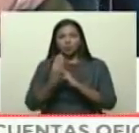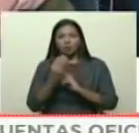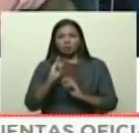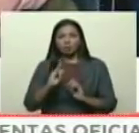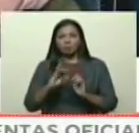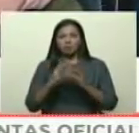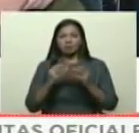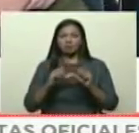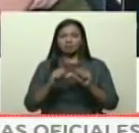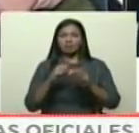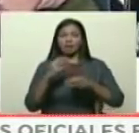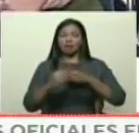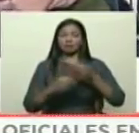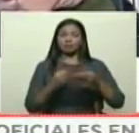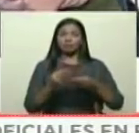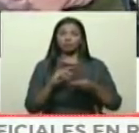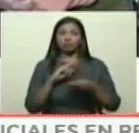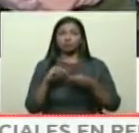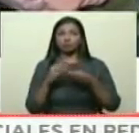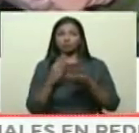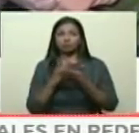Permanente a lo que hacemos.